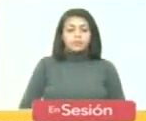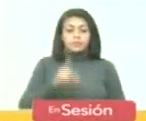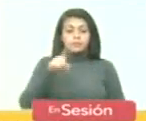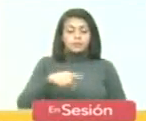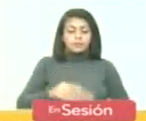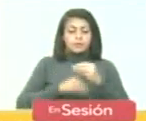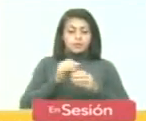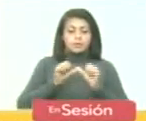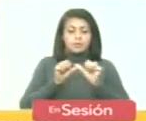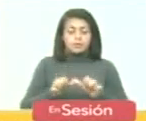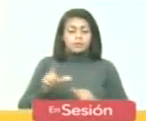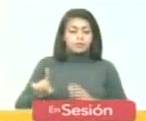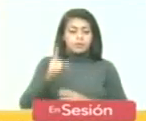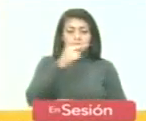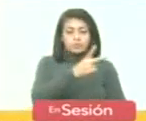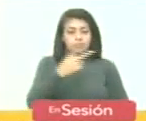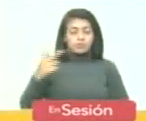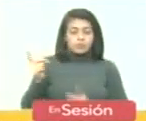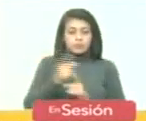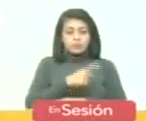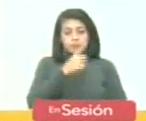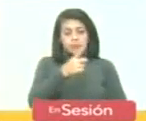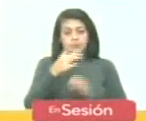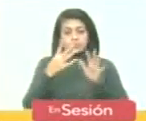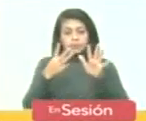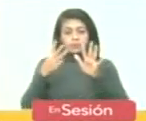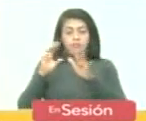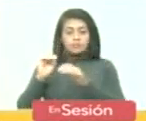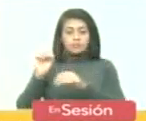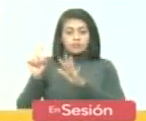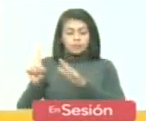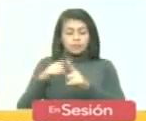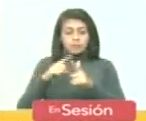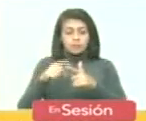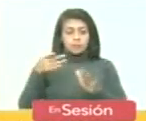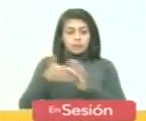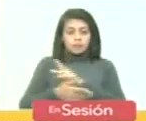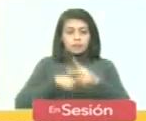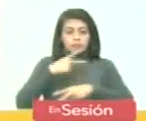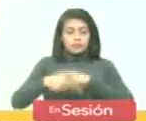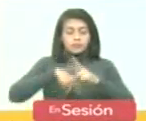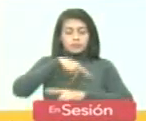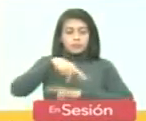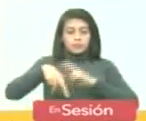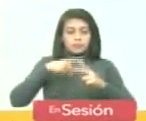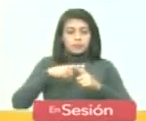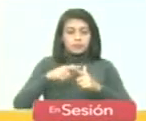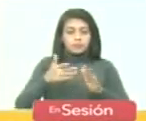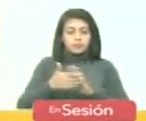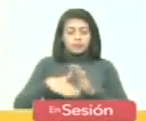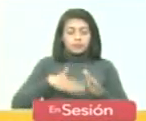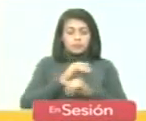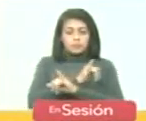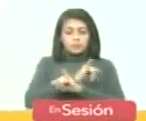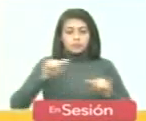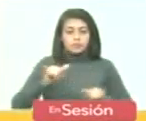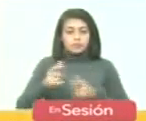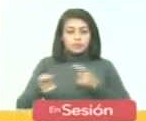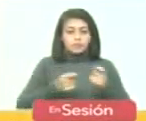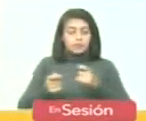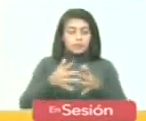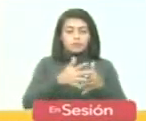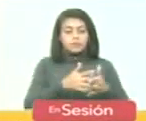hizo por primera vez el 3 de agosto de 1806, hito en el proceso revolucionario que puso fin al dominio del